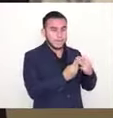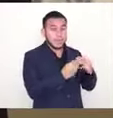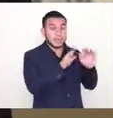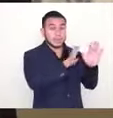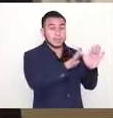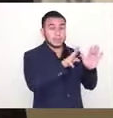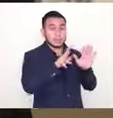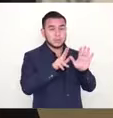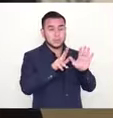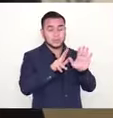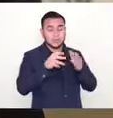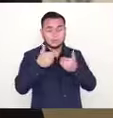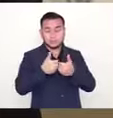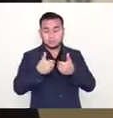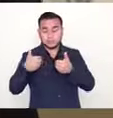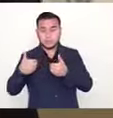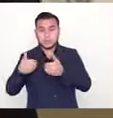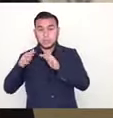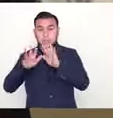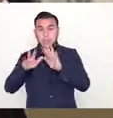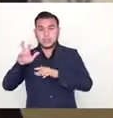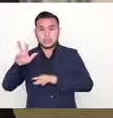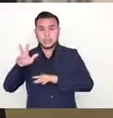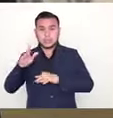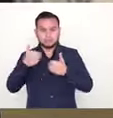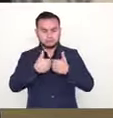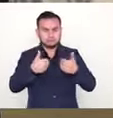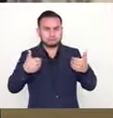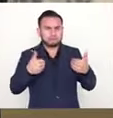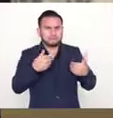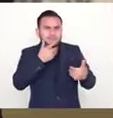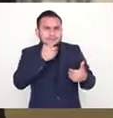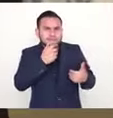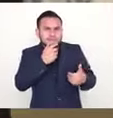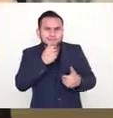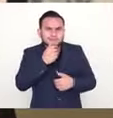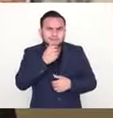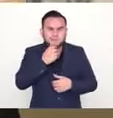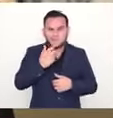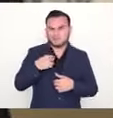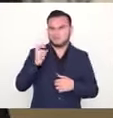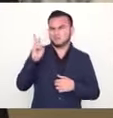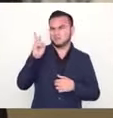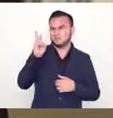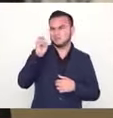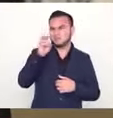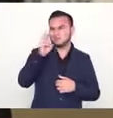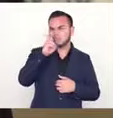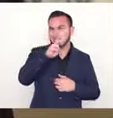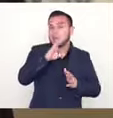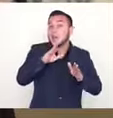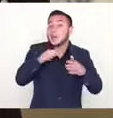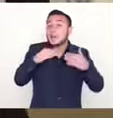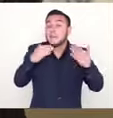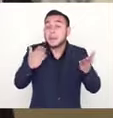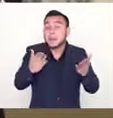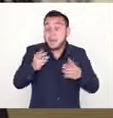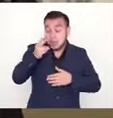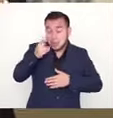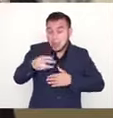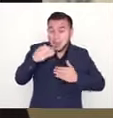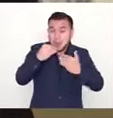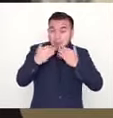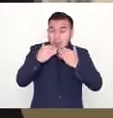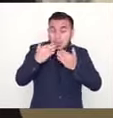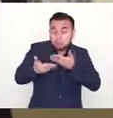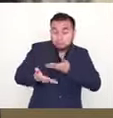para que bajaran los hombres y dios ahora fíjense qué extraña esa aseveración de por sí es absurda porque ellos dicen que la